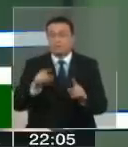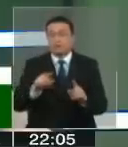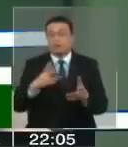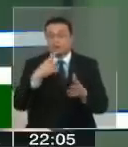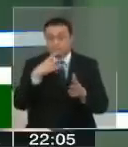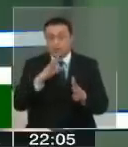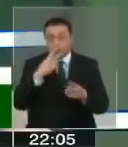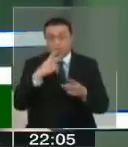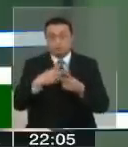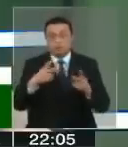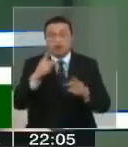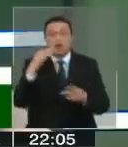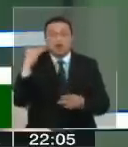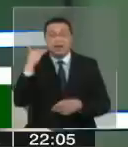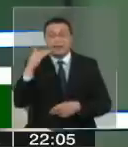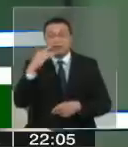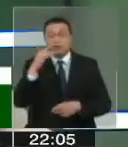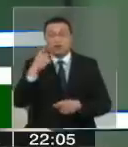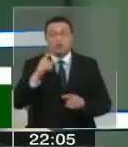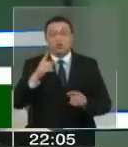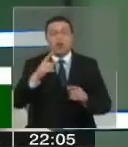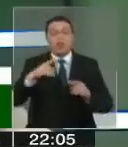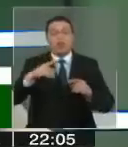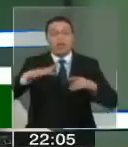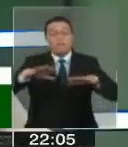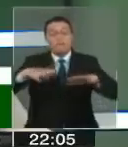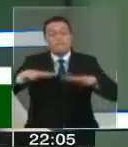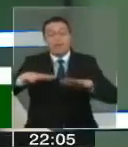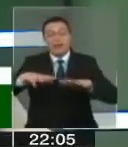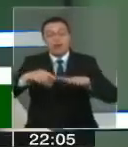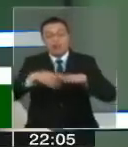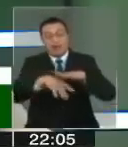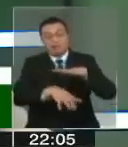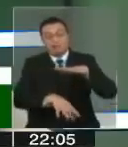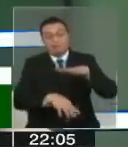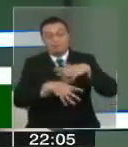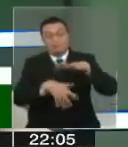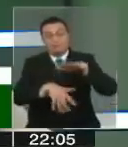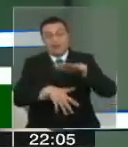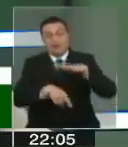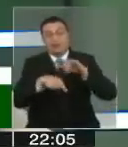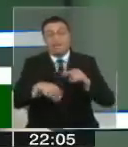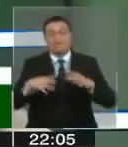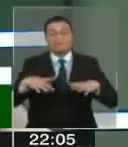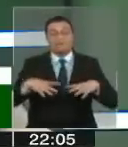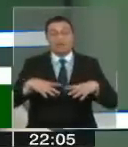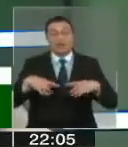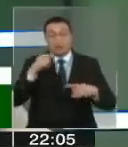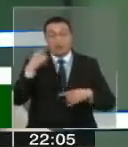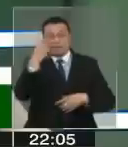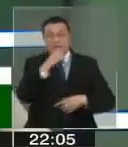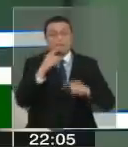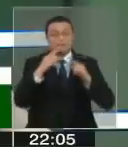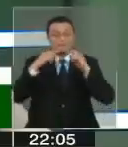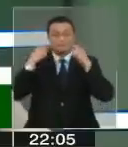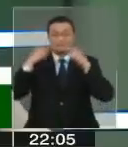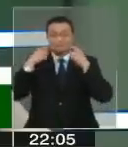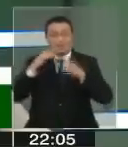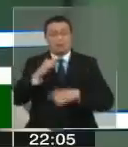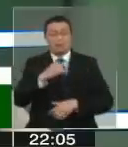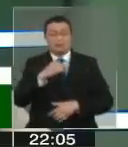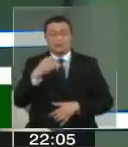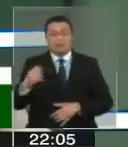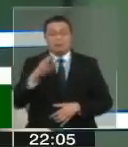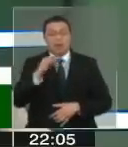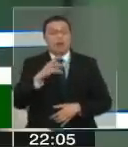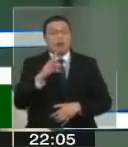sido descritos como niños, como marionetas felices, porque tienen un aspecto de felicidad permanente, de sonrisa inmotivada,